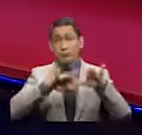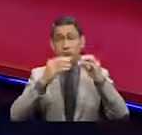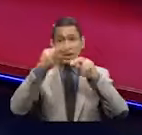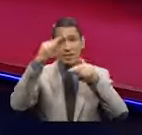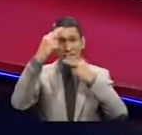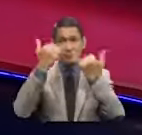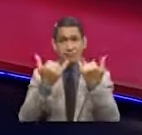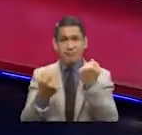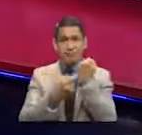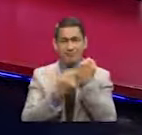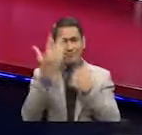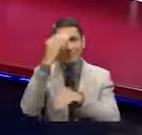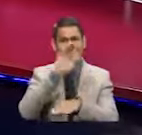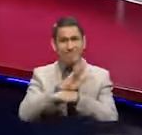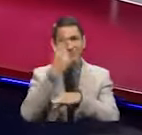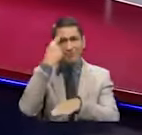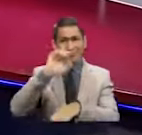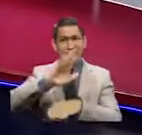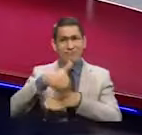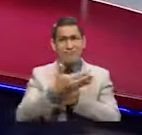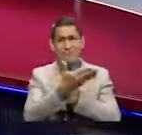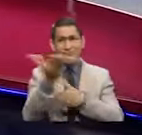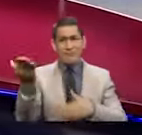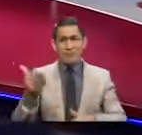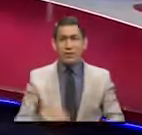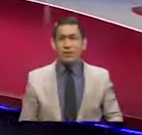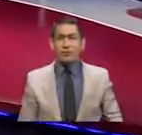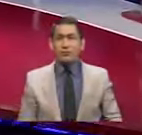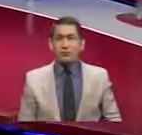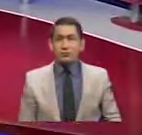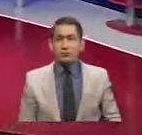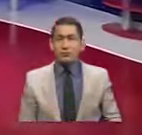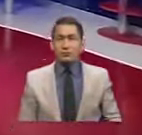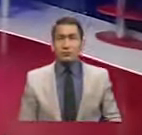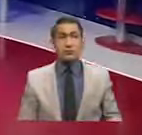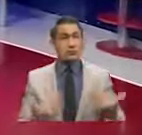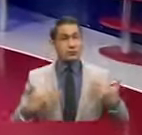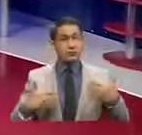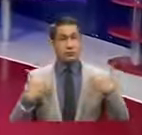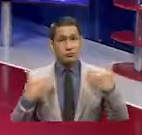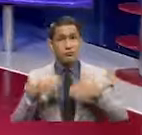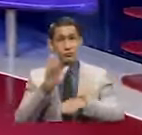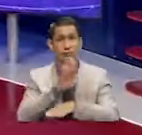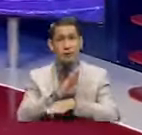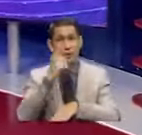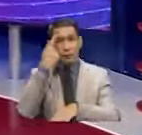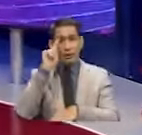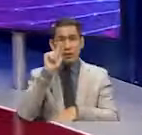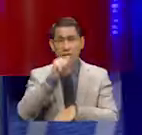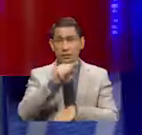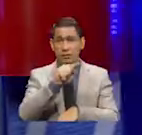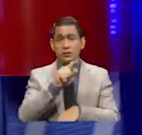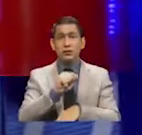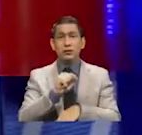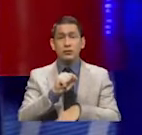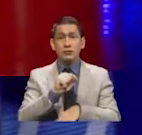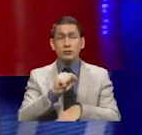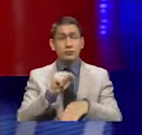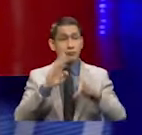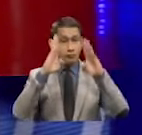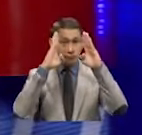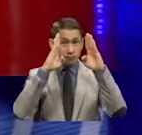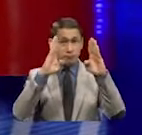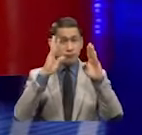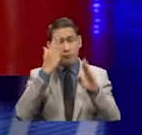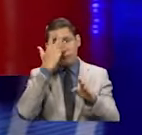A esta hora, buenas tardes para todos. Sa. Muchísimas gracias, Magui. Majito, feliz tarde para ti también. Seguimos con más información y atención con lo siguiente,